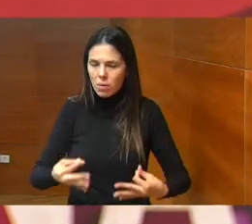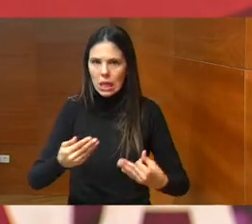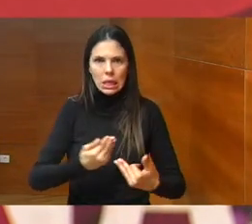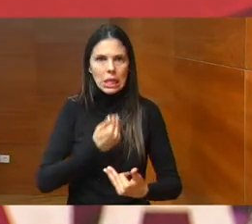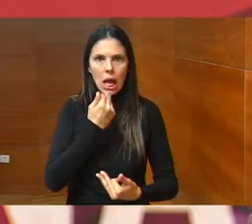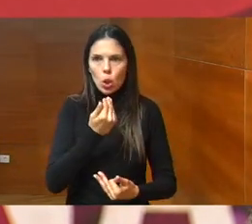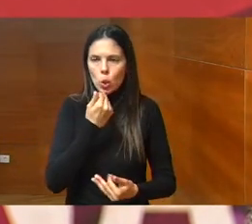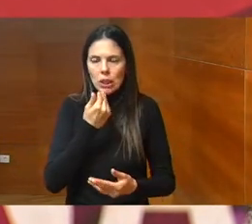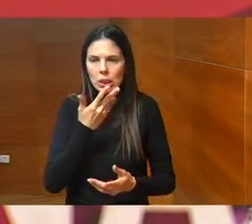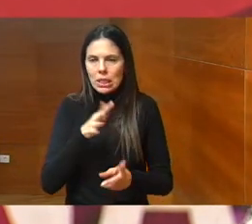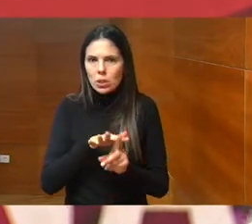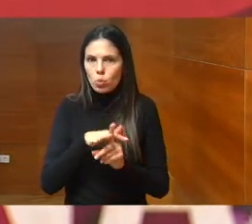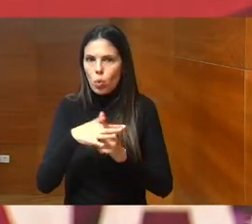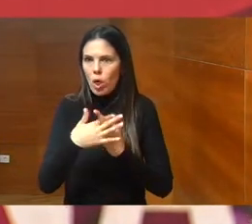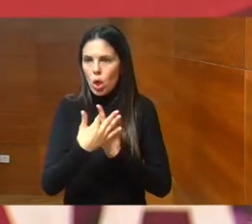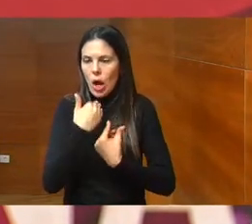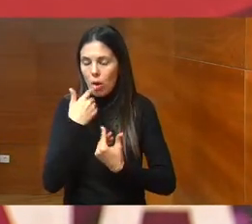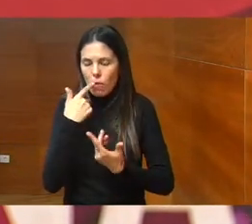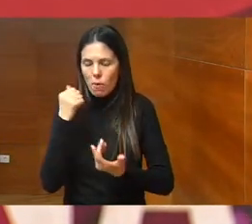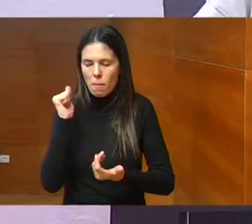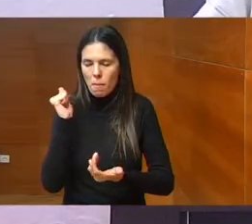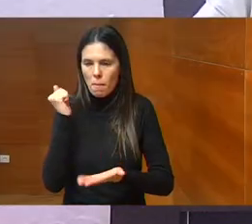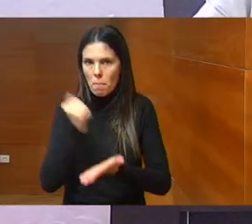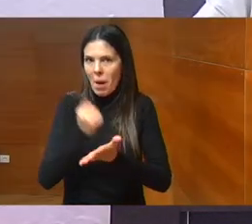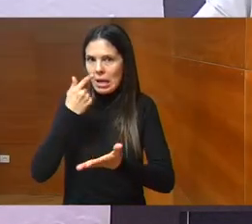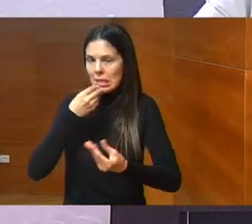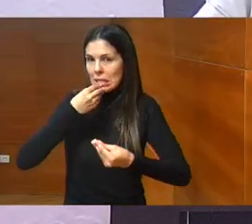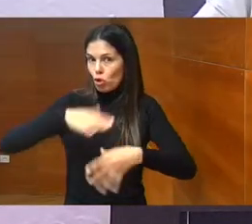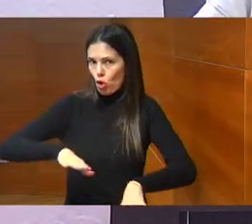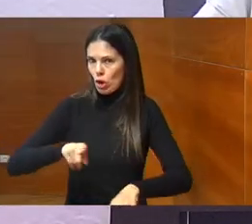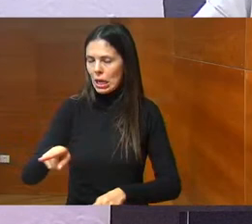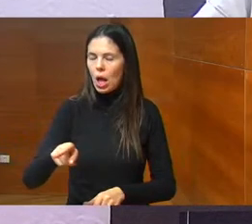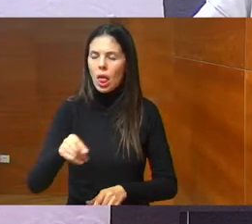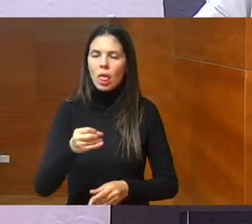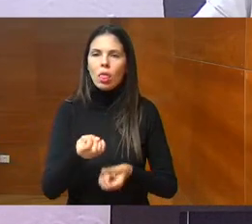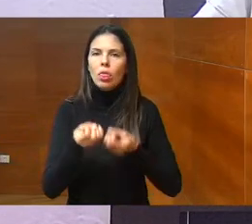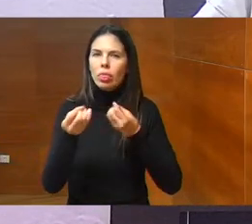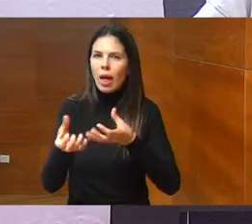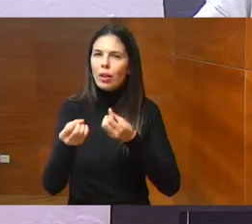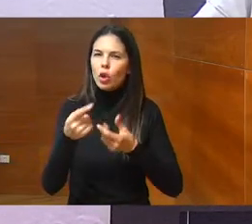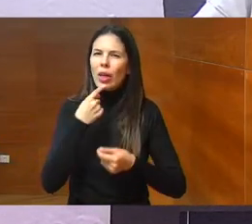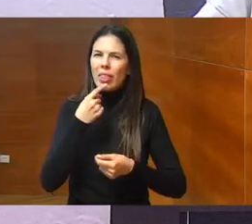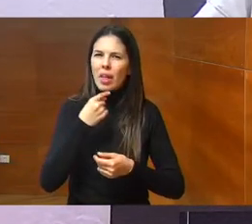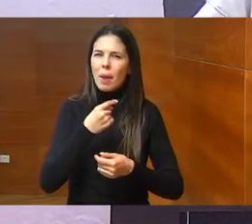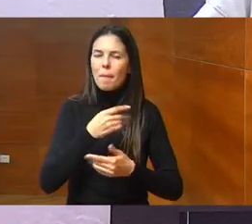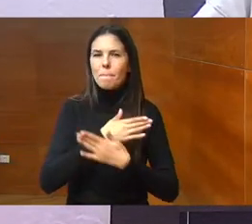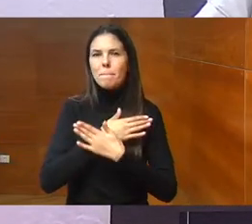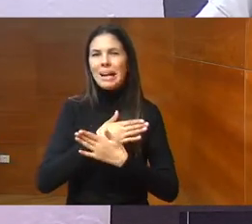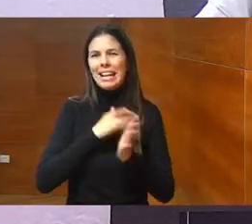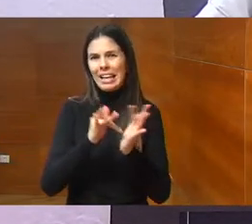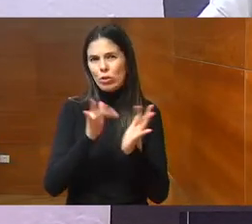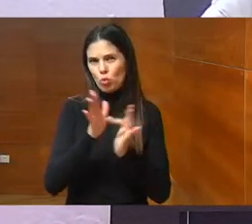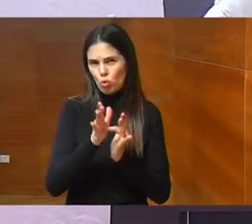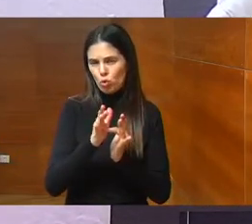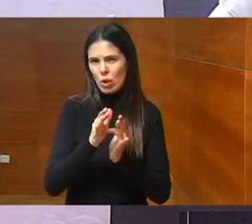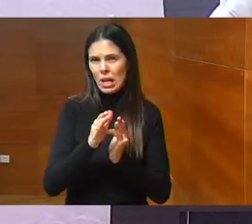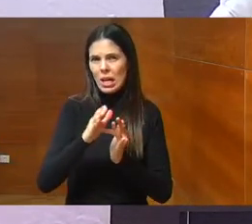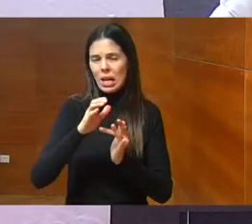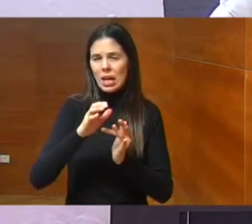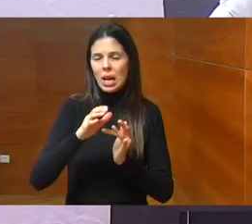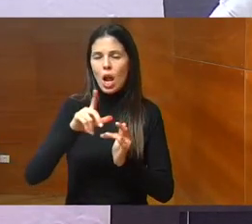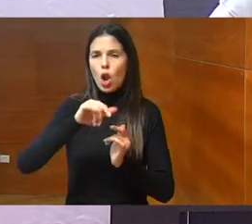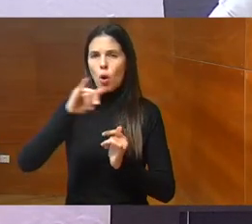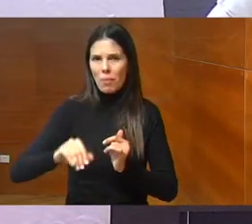histórico un dato que recoge María Jesús López escudero que también escribió sobre chichana